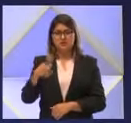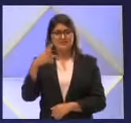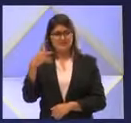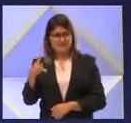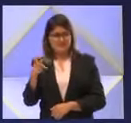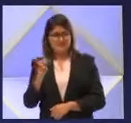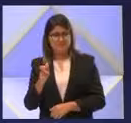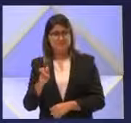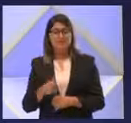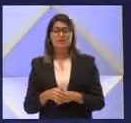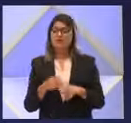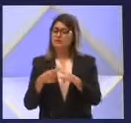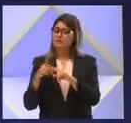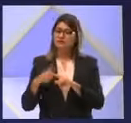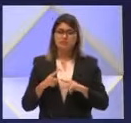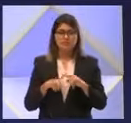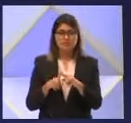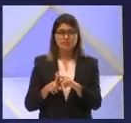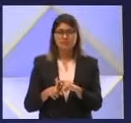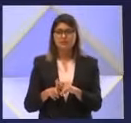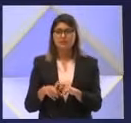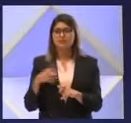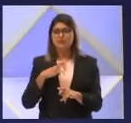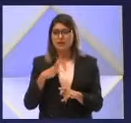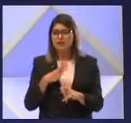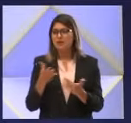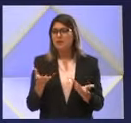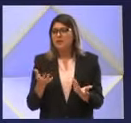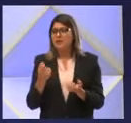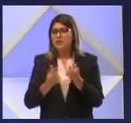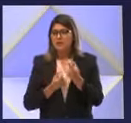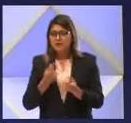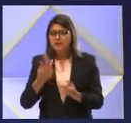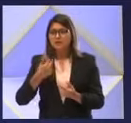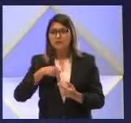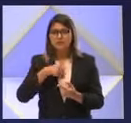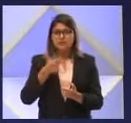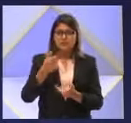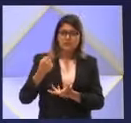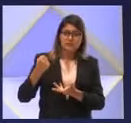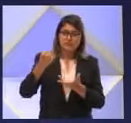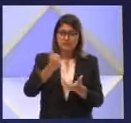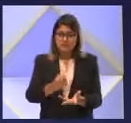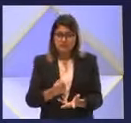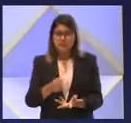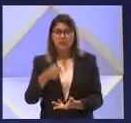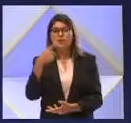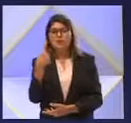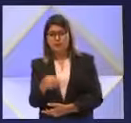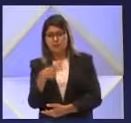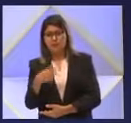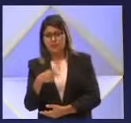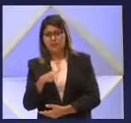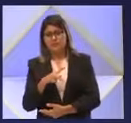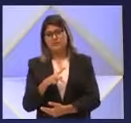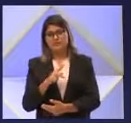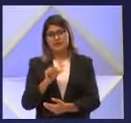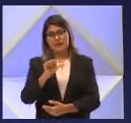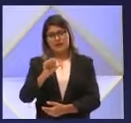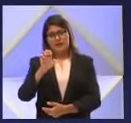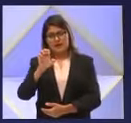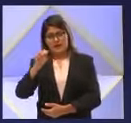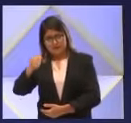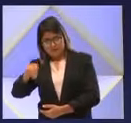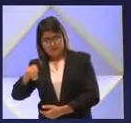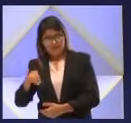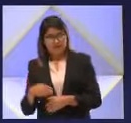con así porque parte de los fondos los conseguimos del fondo sectorial que tiene la gestación y carne con el conacyt con el